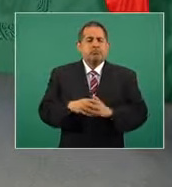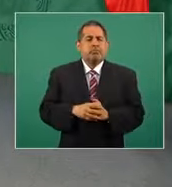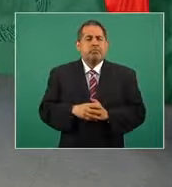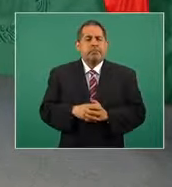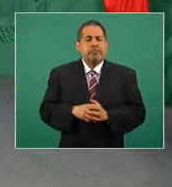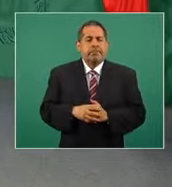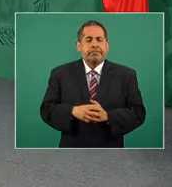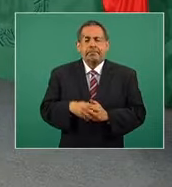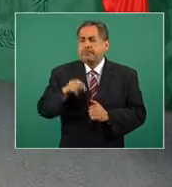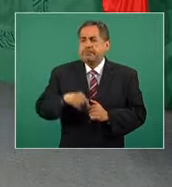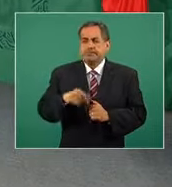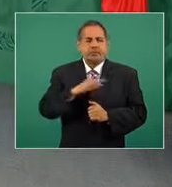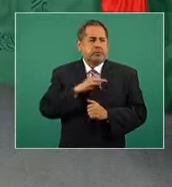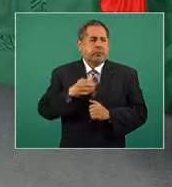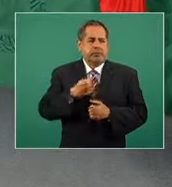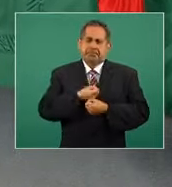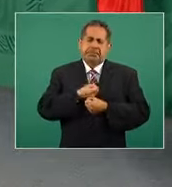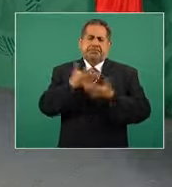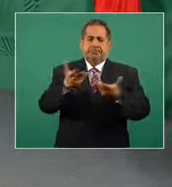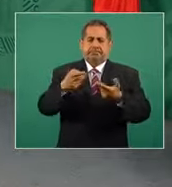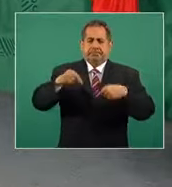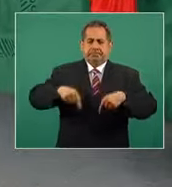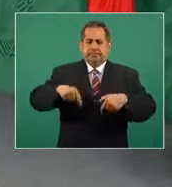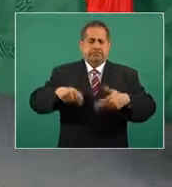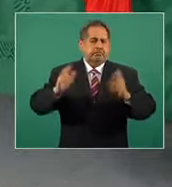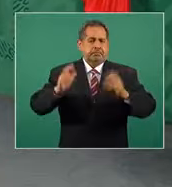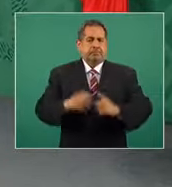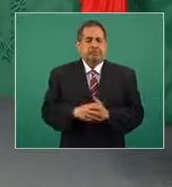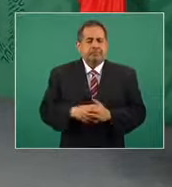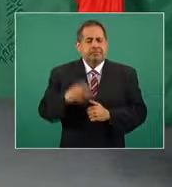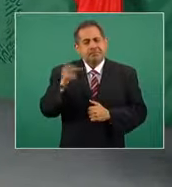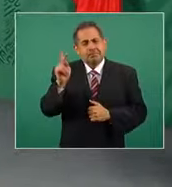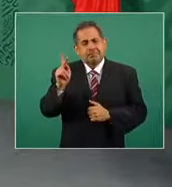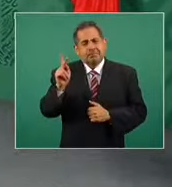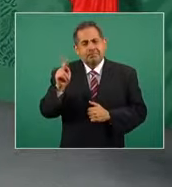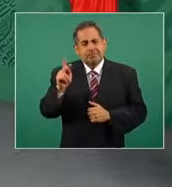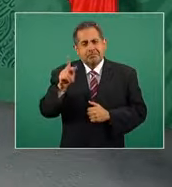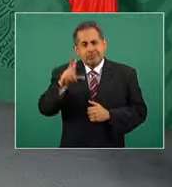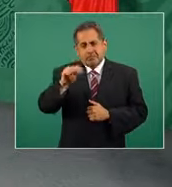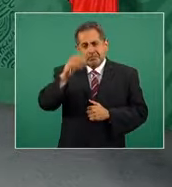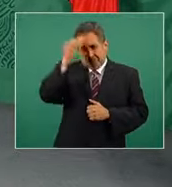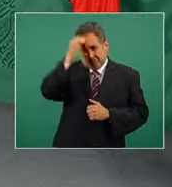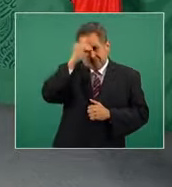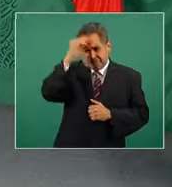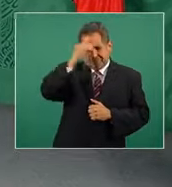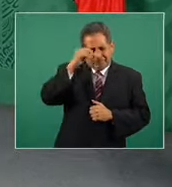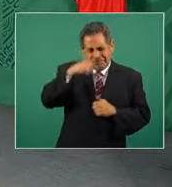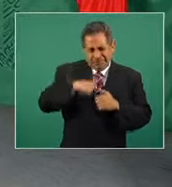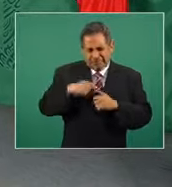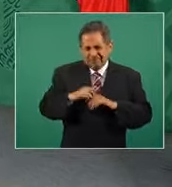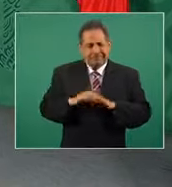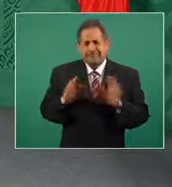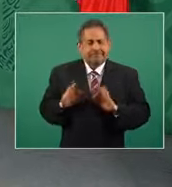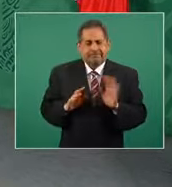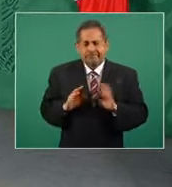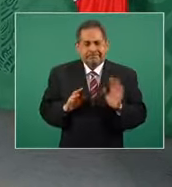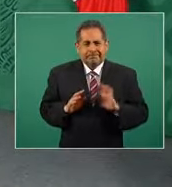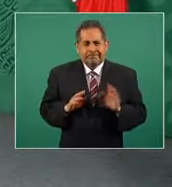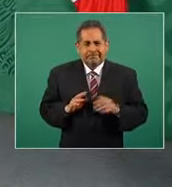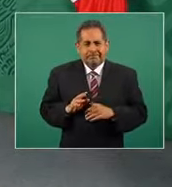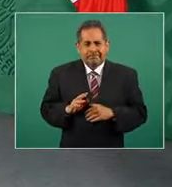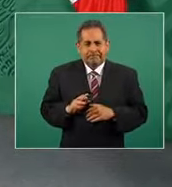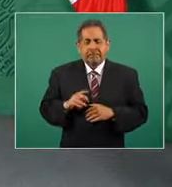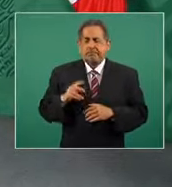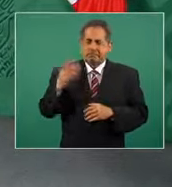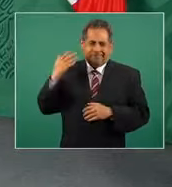se ventila. Sin embargo, no opino porque van lo